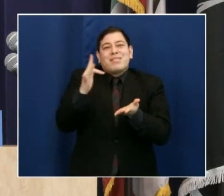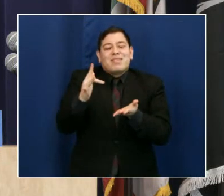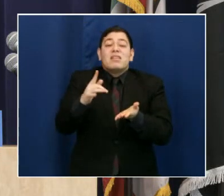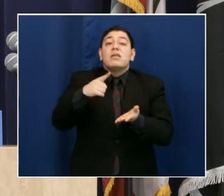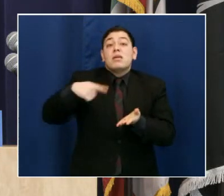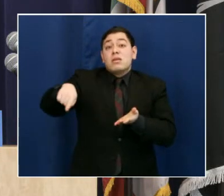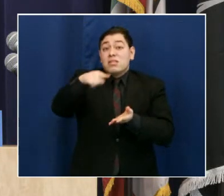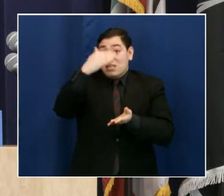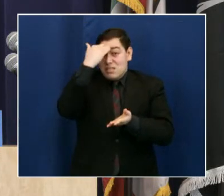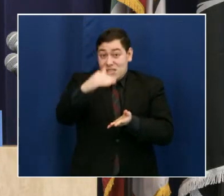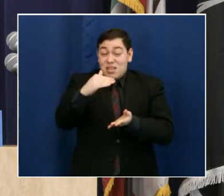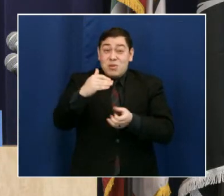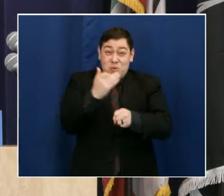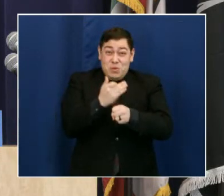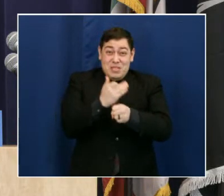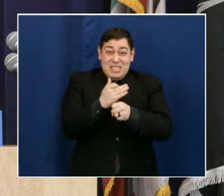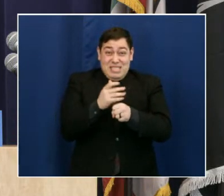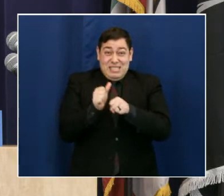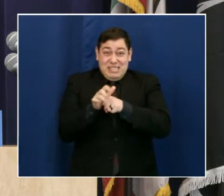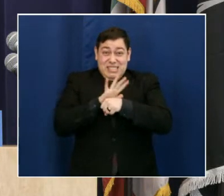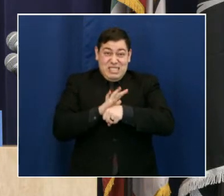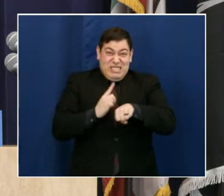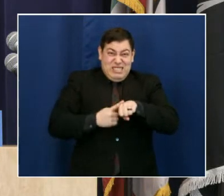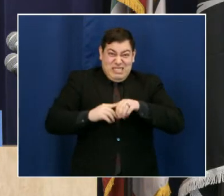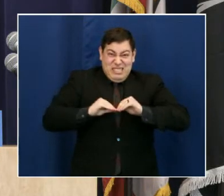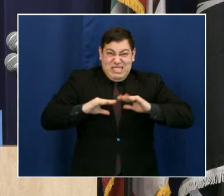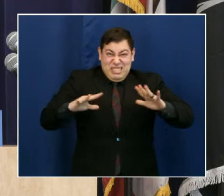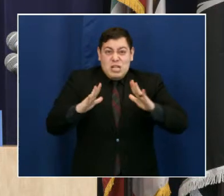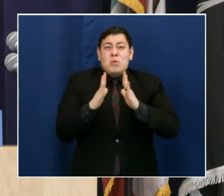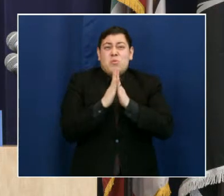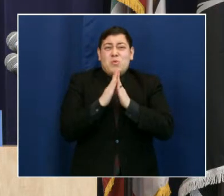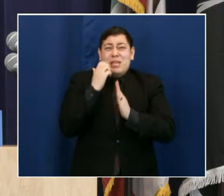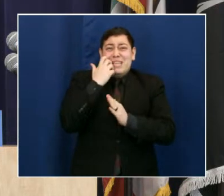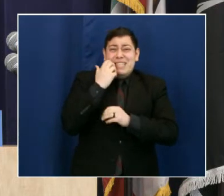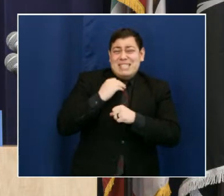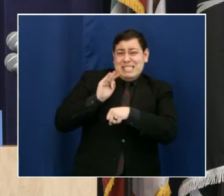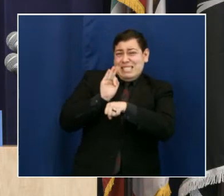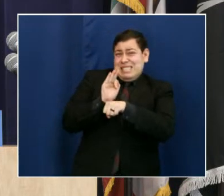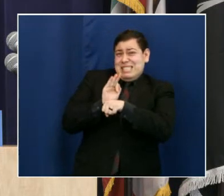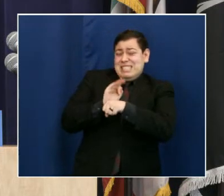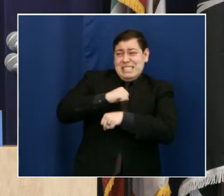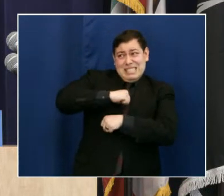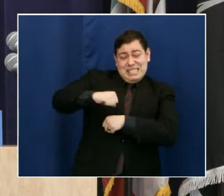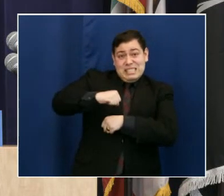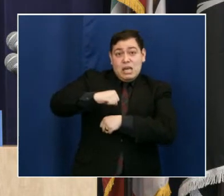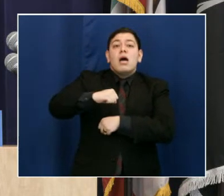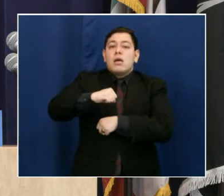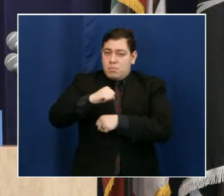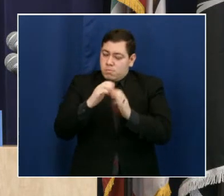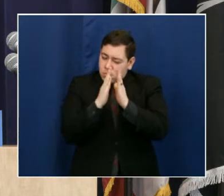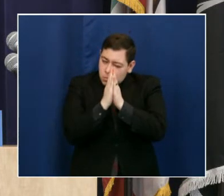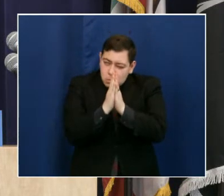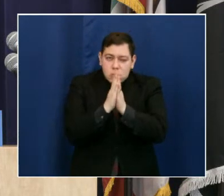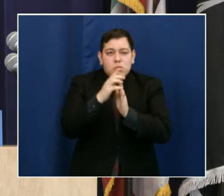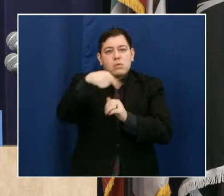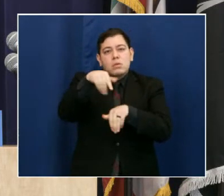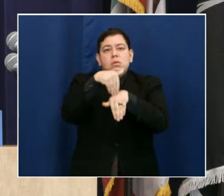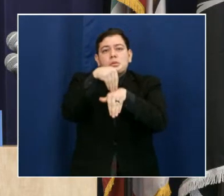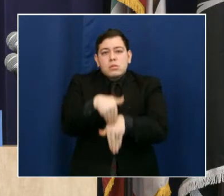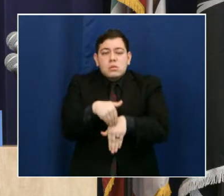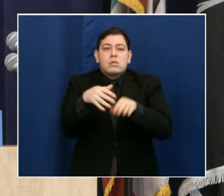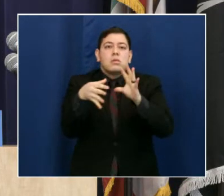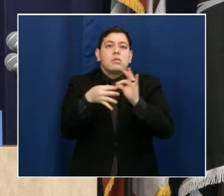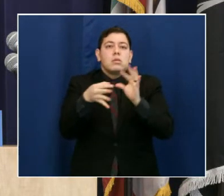tomando las precauciones indicadas para poder, de alguna manera,